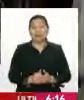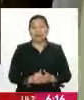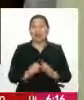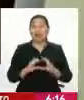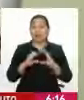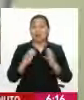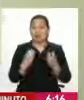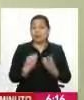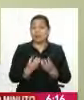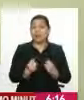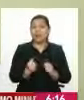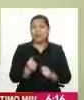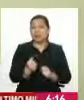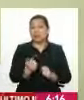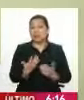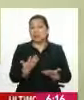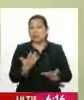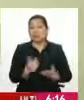Nacional se señalan a unos